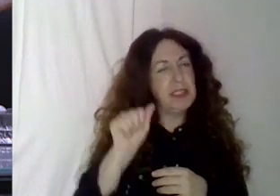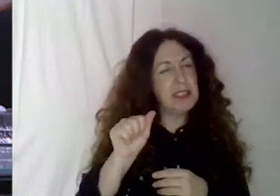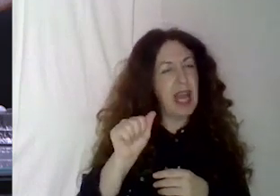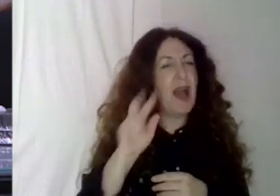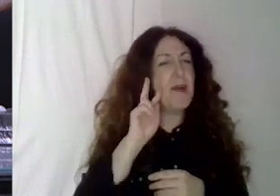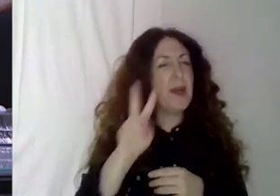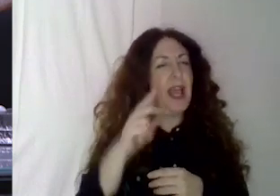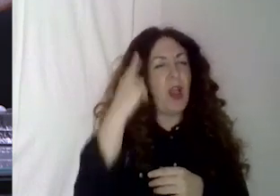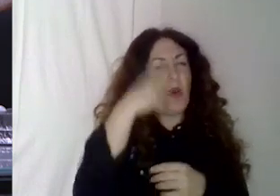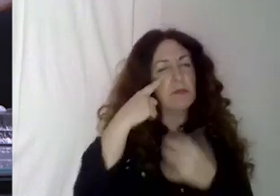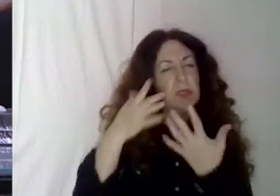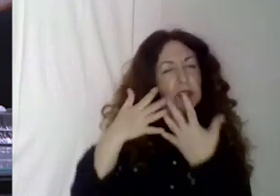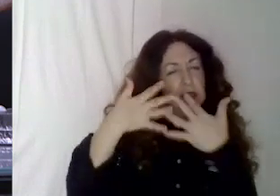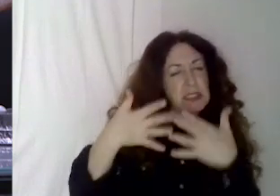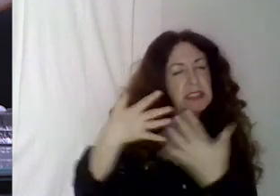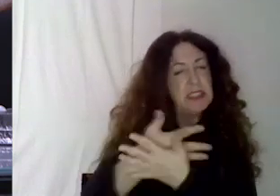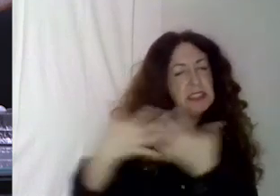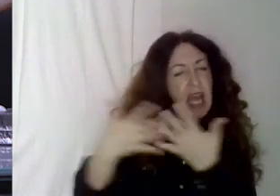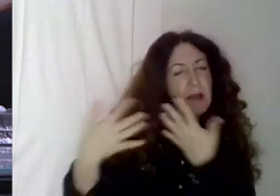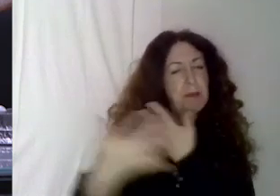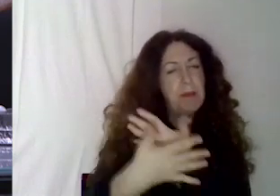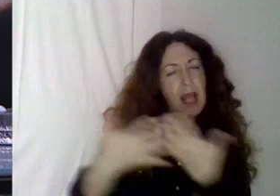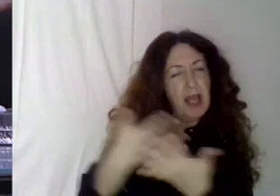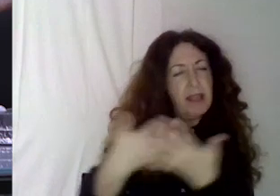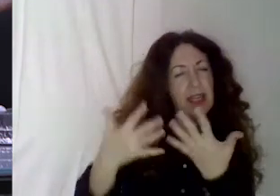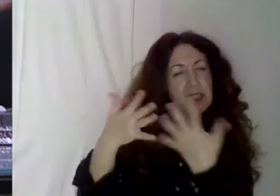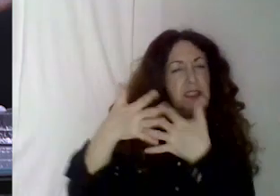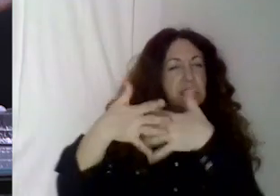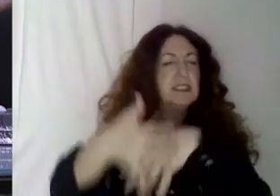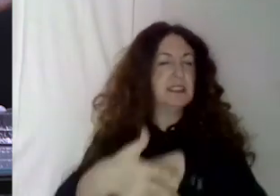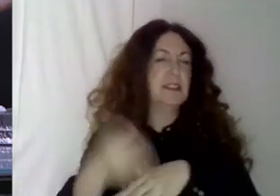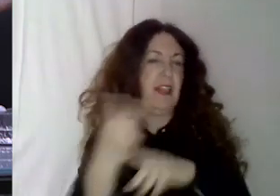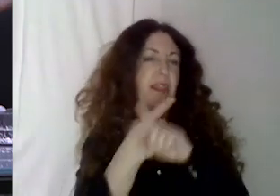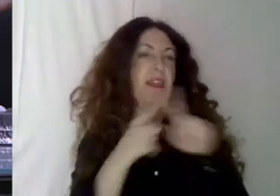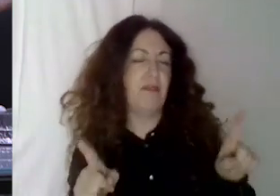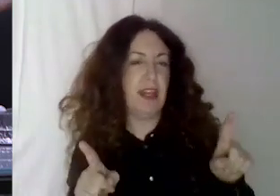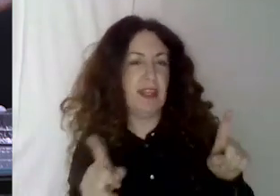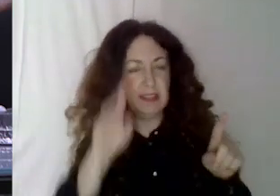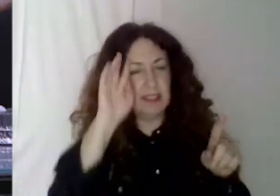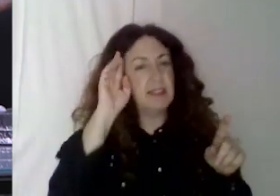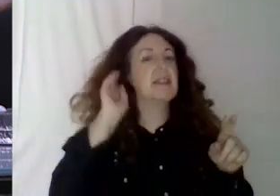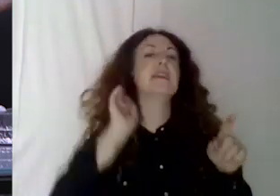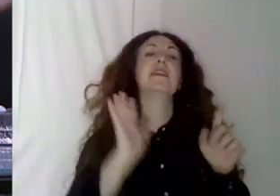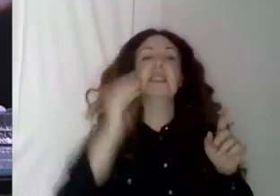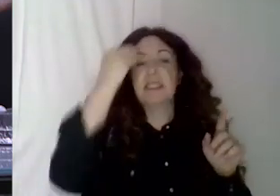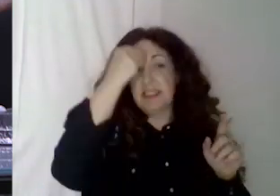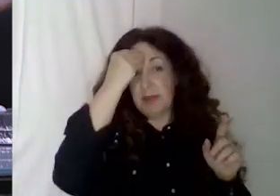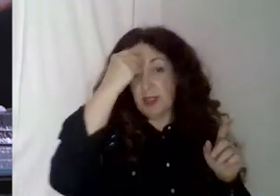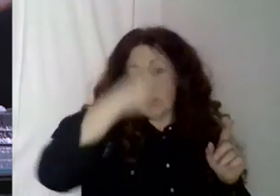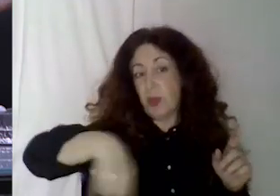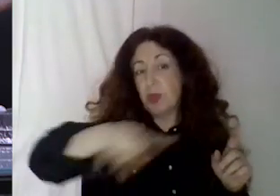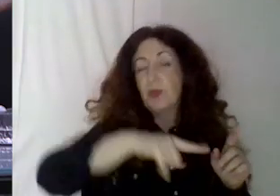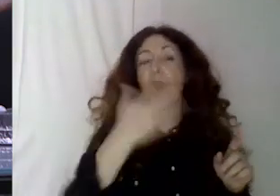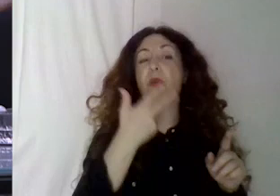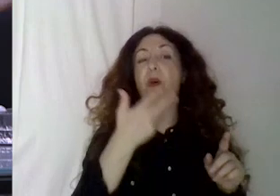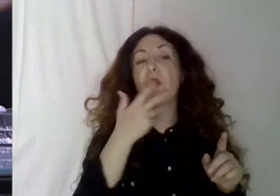que en principio, bastante consentidas. No sé hasta qué punto una joven de la época en la que vive Artemisia Gentileschi podía tomar decisiones respecto a su propia